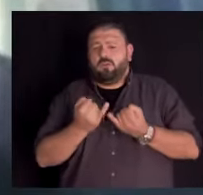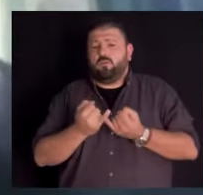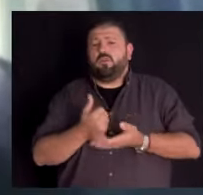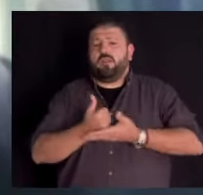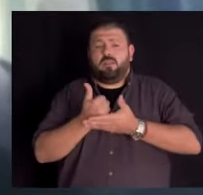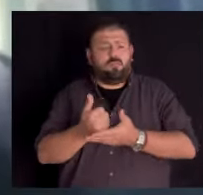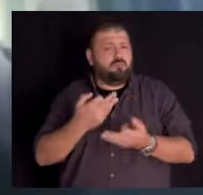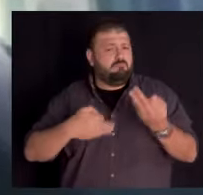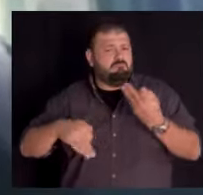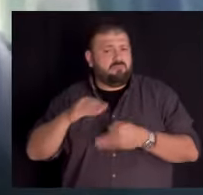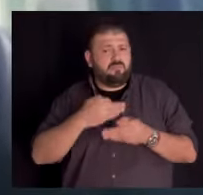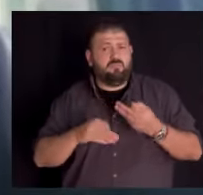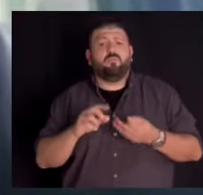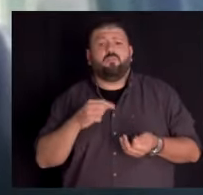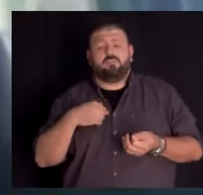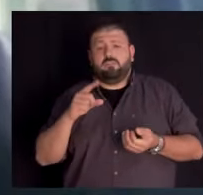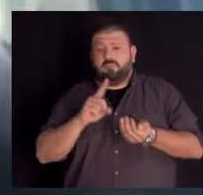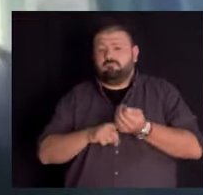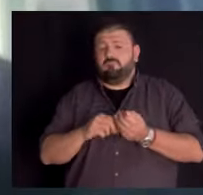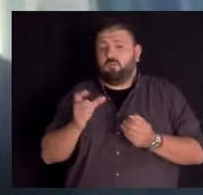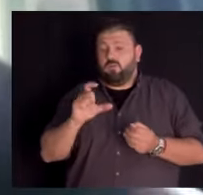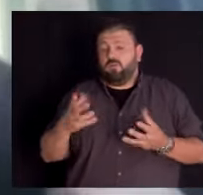influyen mucho si hay en exceso